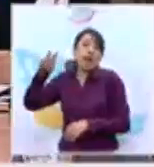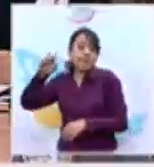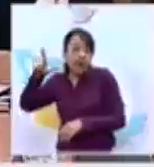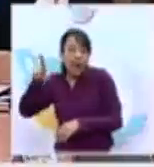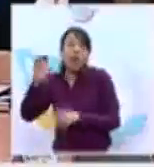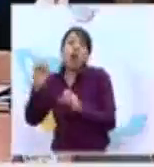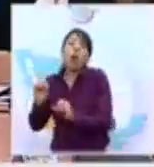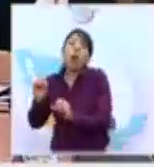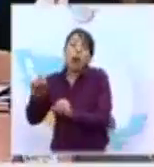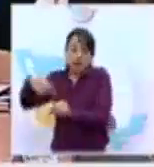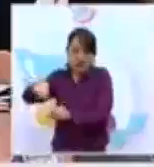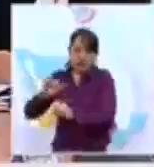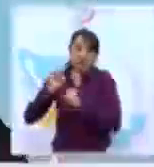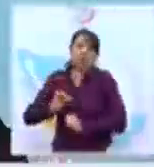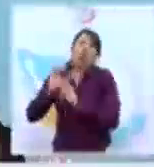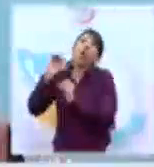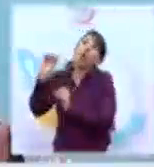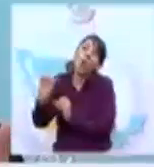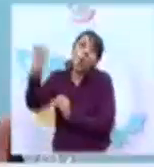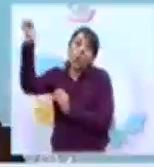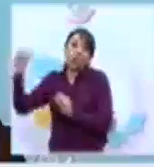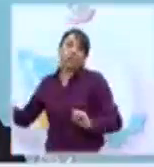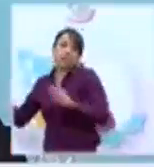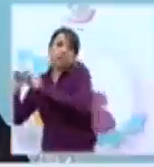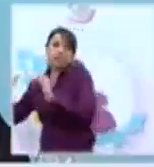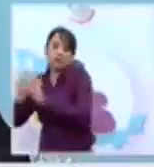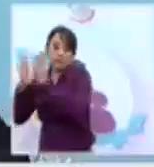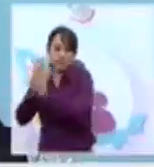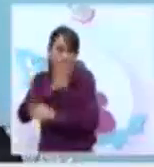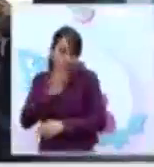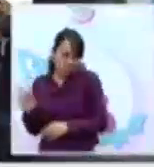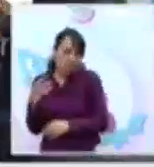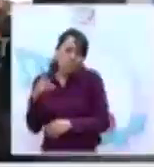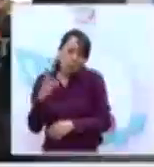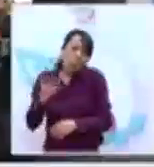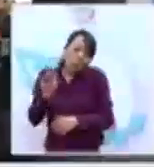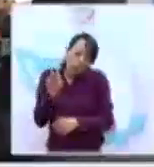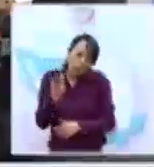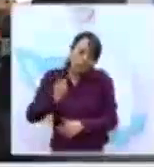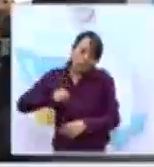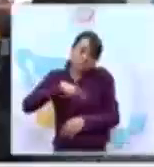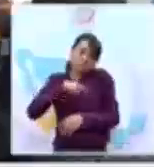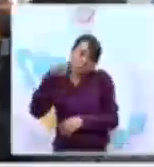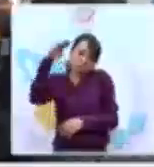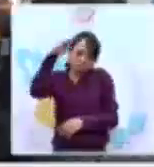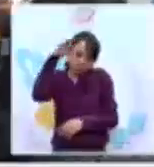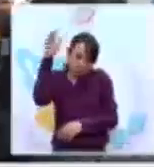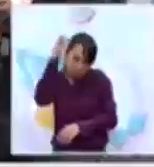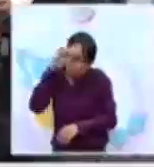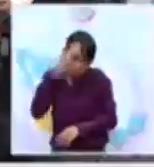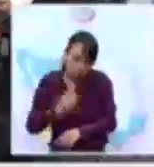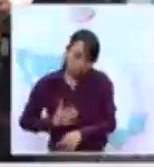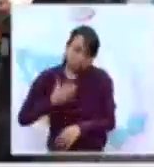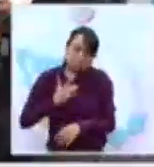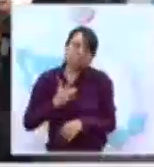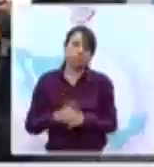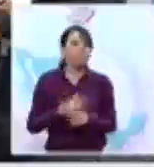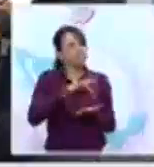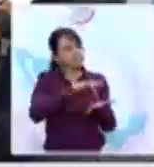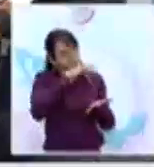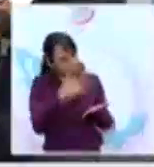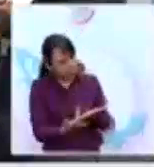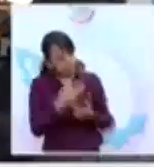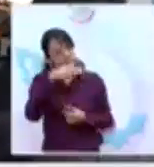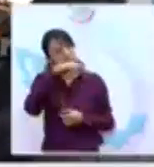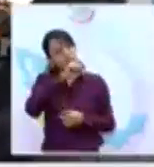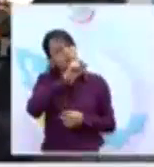instancia, no estamos seguros, pero por ahí debería de avanzar esto, ¿sí? Gracias. Gracias, Mauricio.